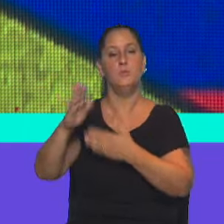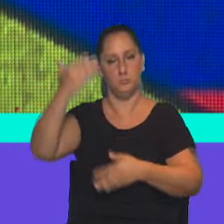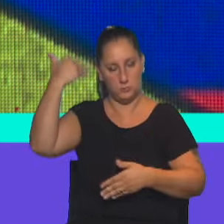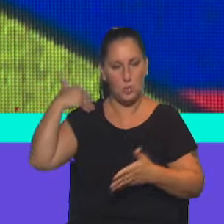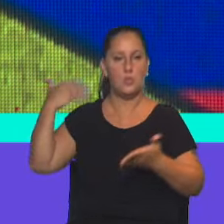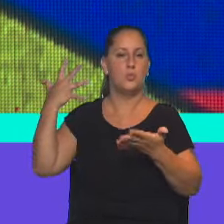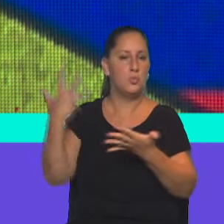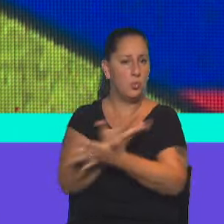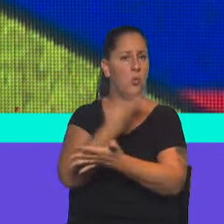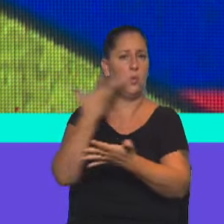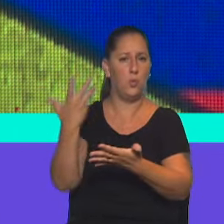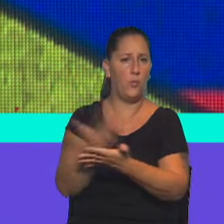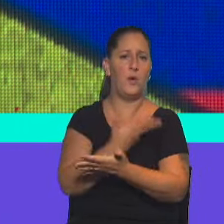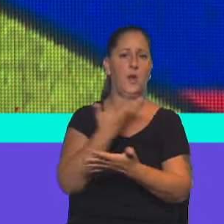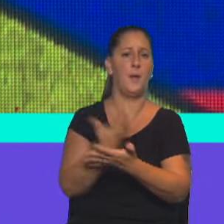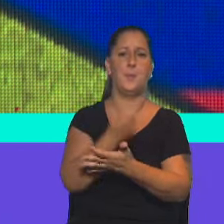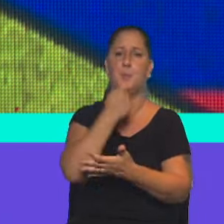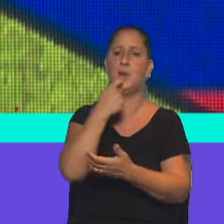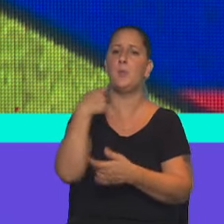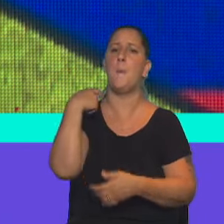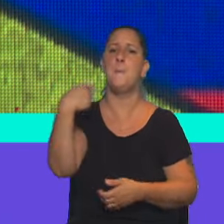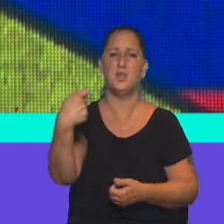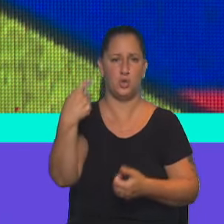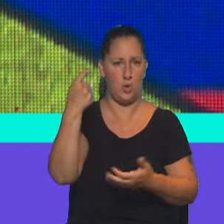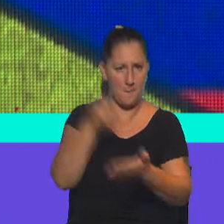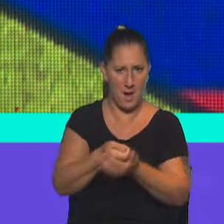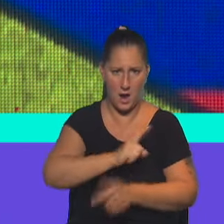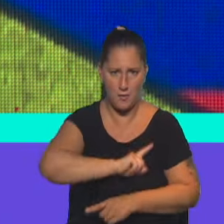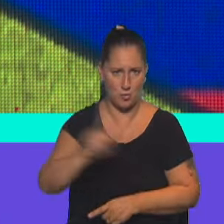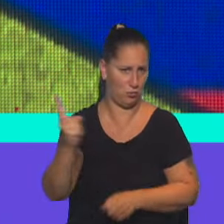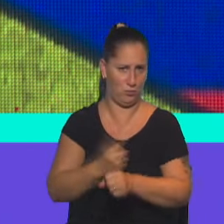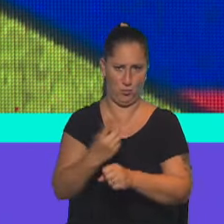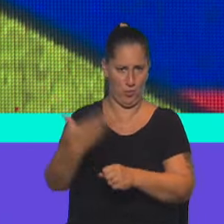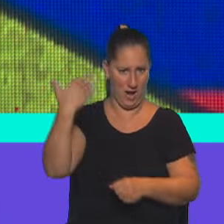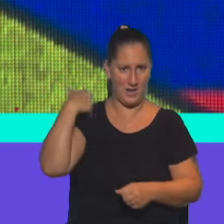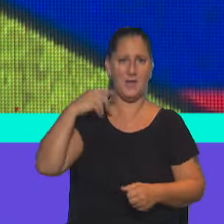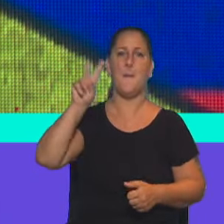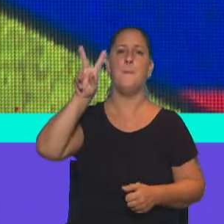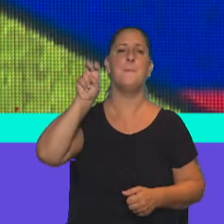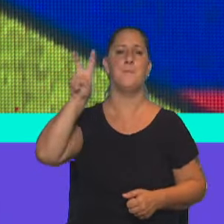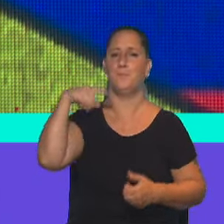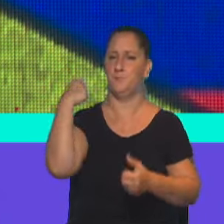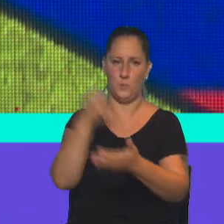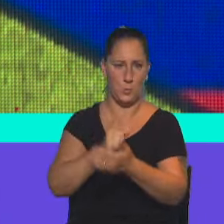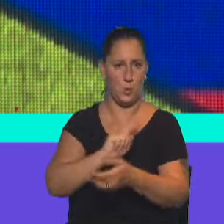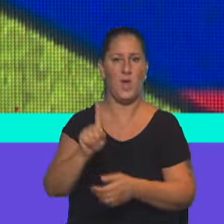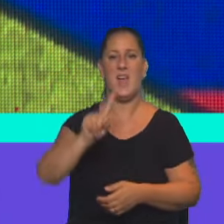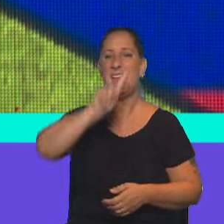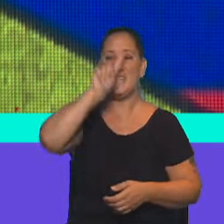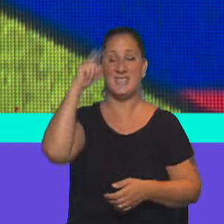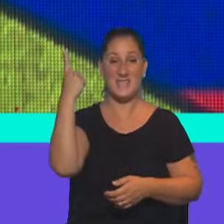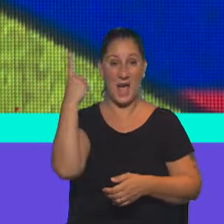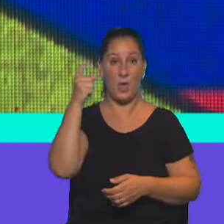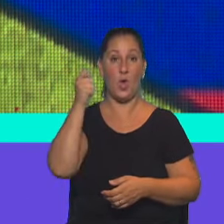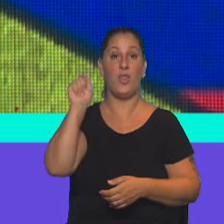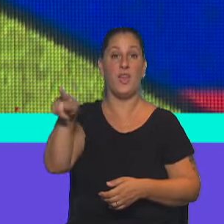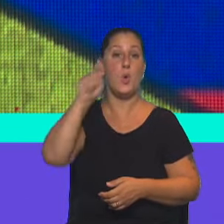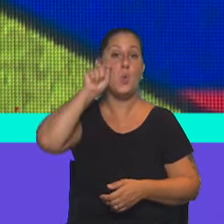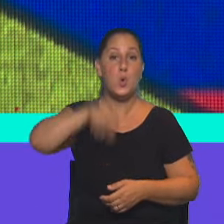sufrió mucho por ejemplo no se pudieron pagar pensiones jubilaciones el estado ucraniano dejó de aportar para todo lo que tenía que ver